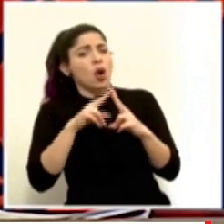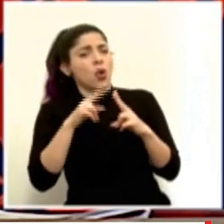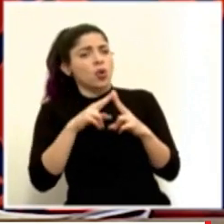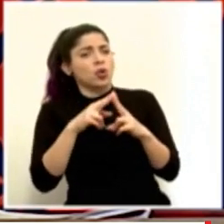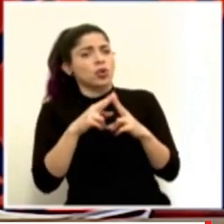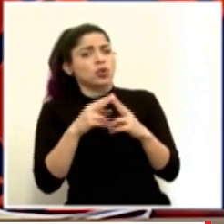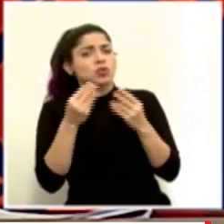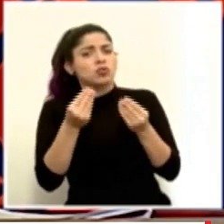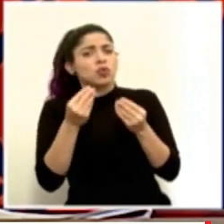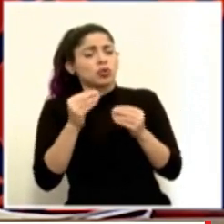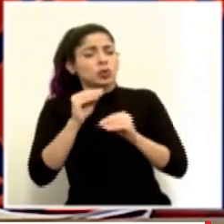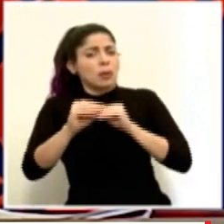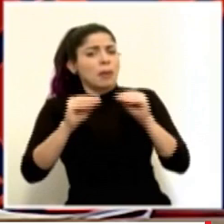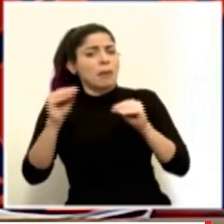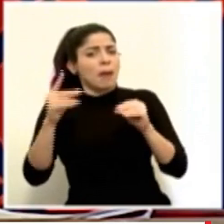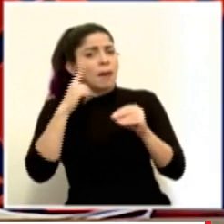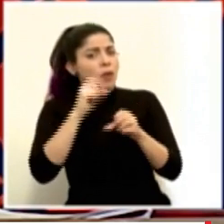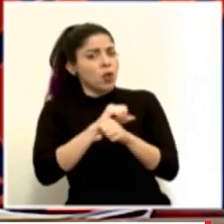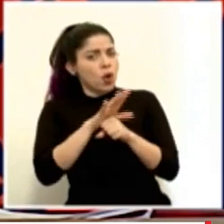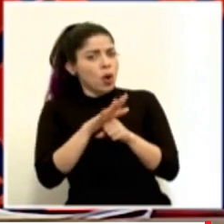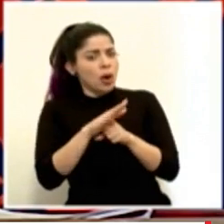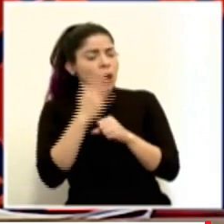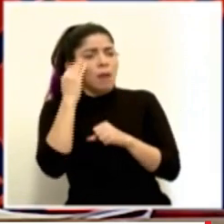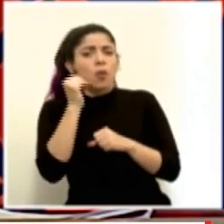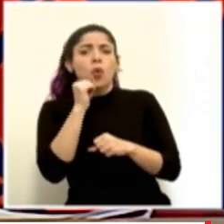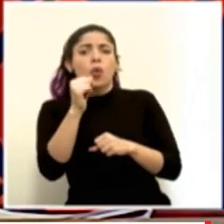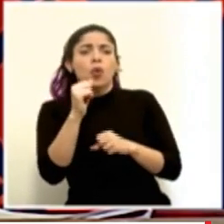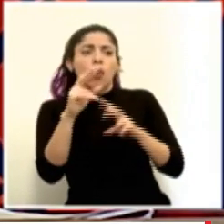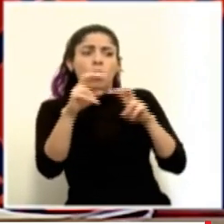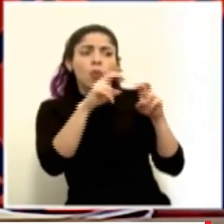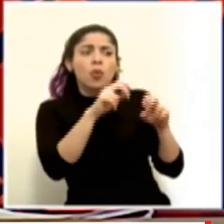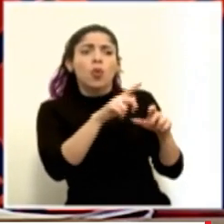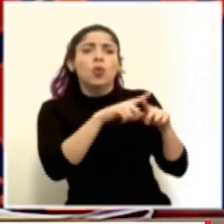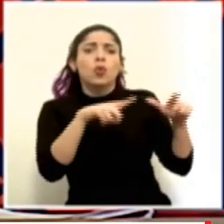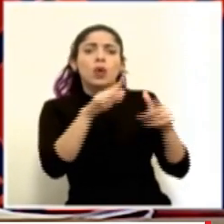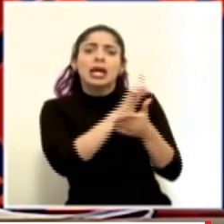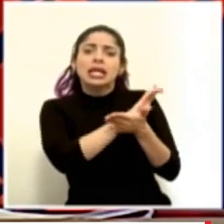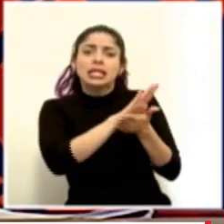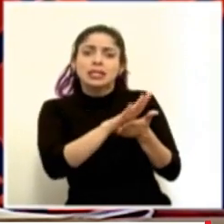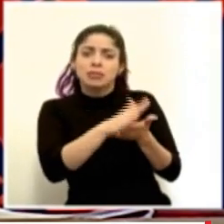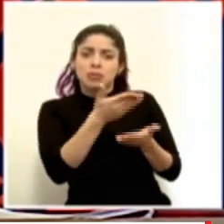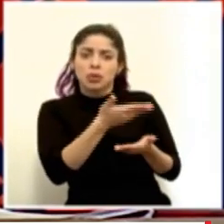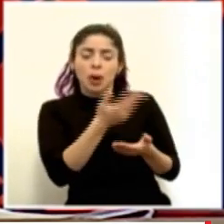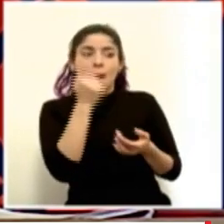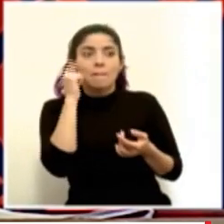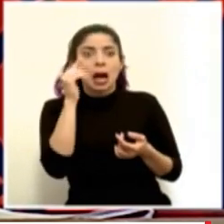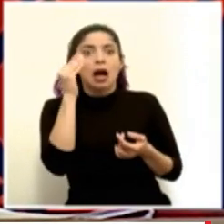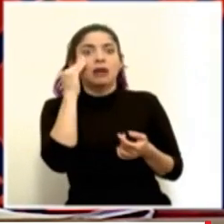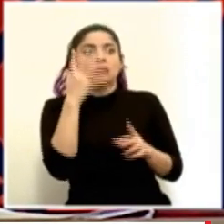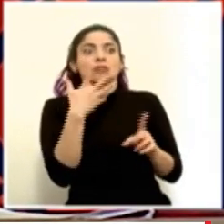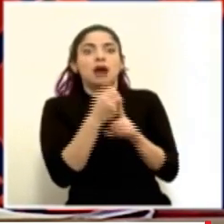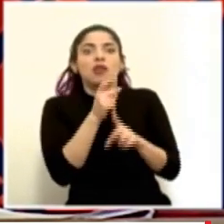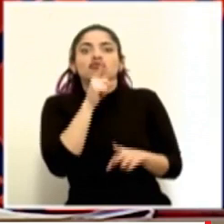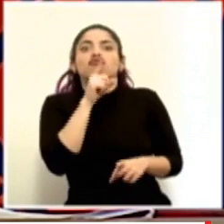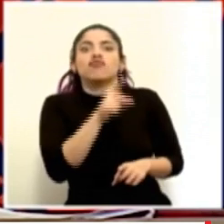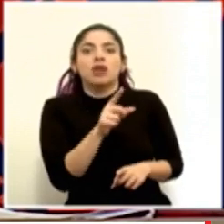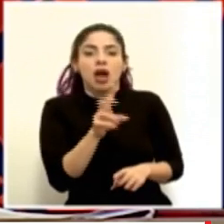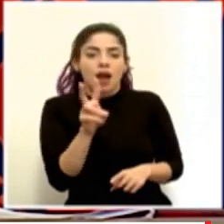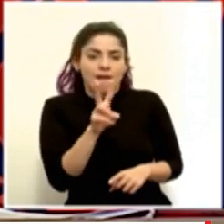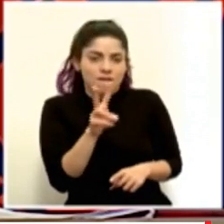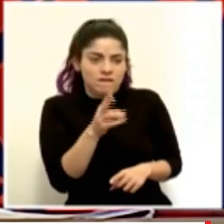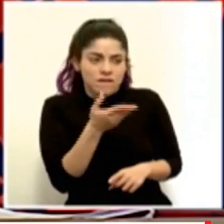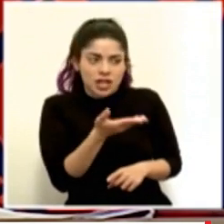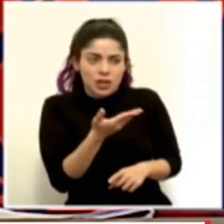alto volumen de contagios por COVID y no se hace un muestreo en zonas limpias para saber el verdadero impacto que este virus